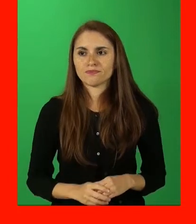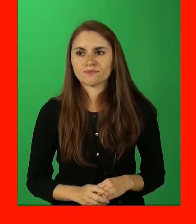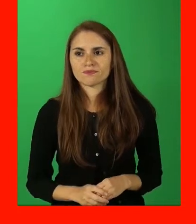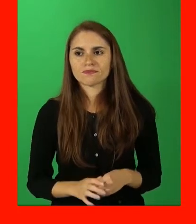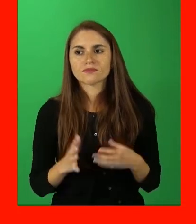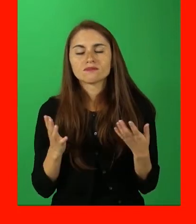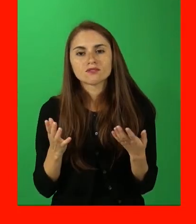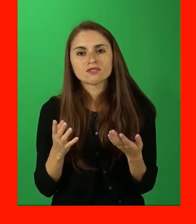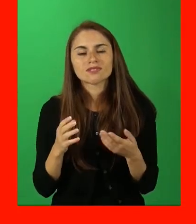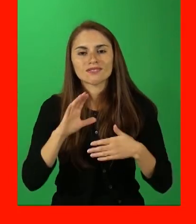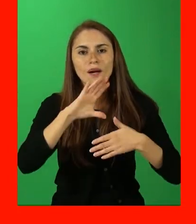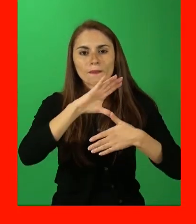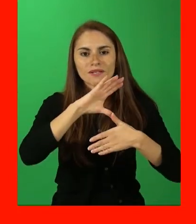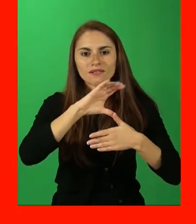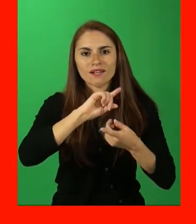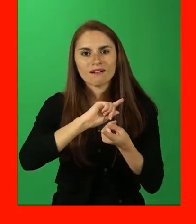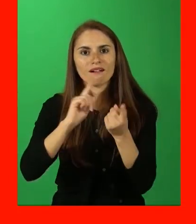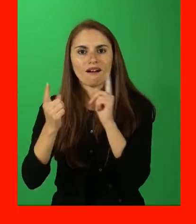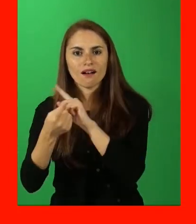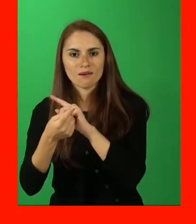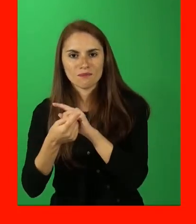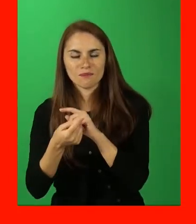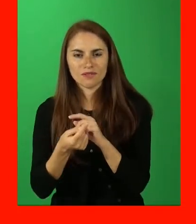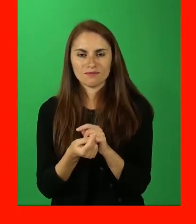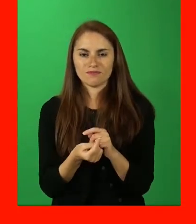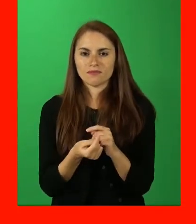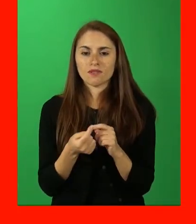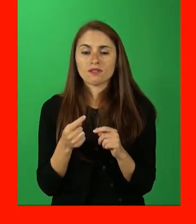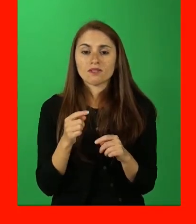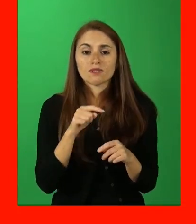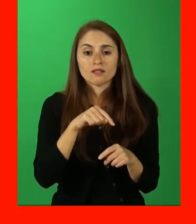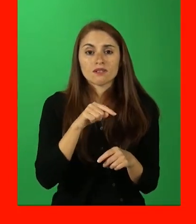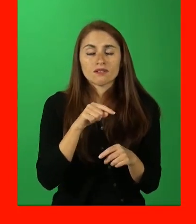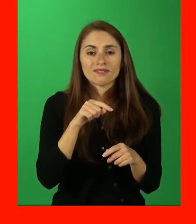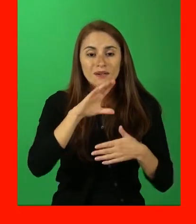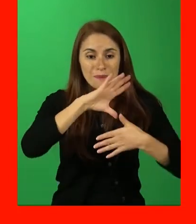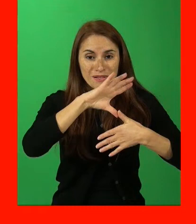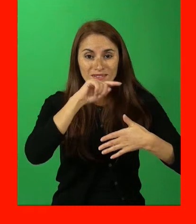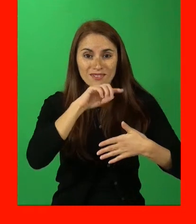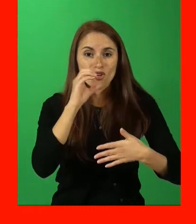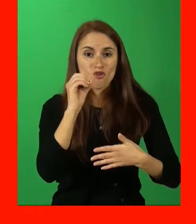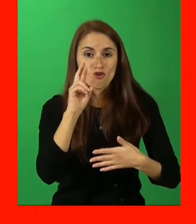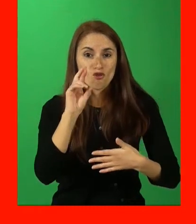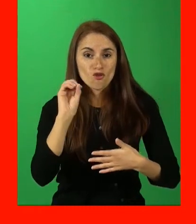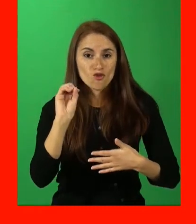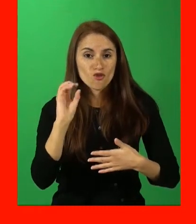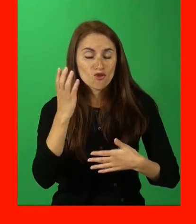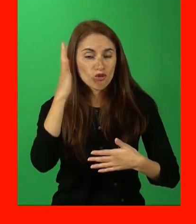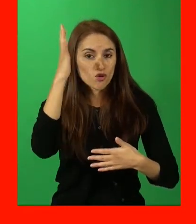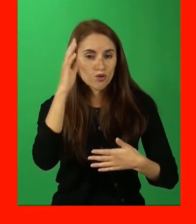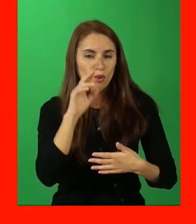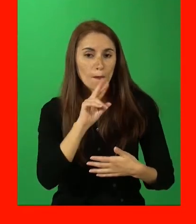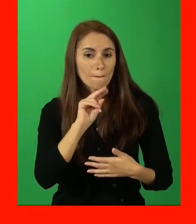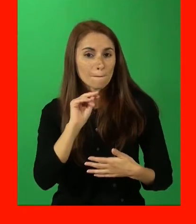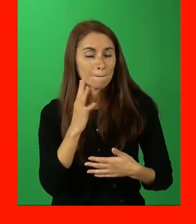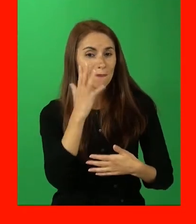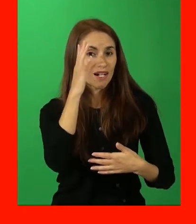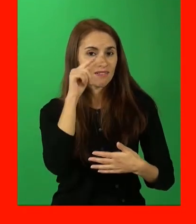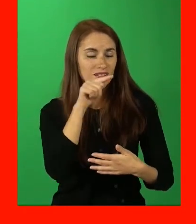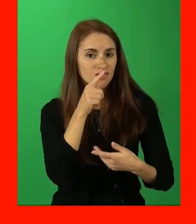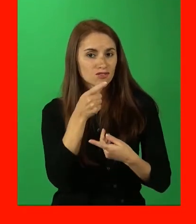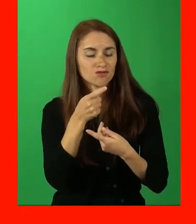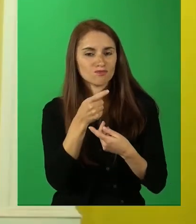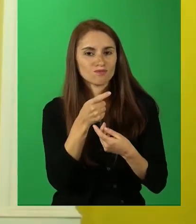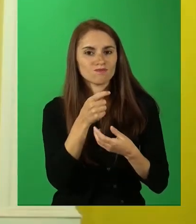Entonces América cambió el mundo. Nuestro oro y nuestra plata van a financiar las grandes guerras